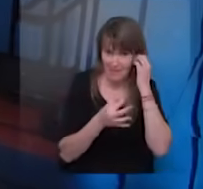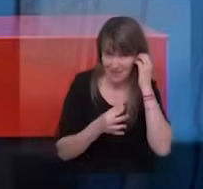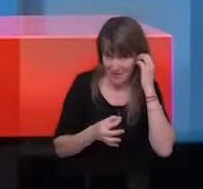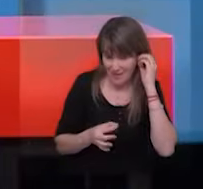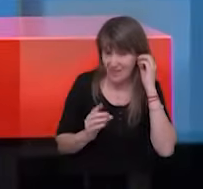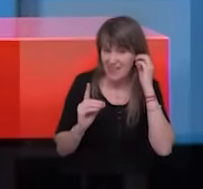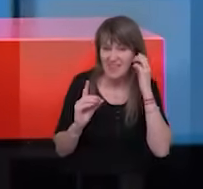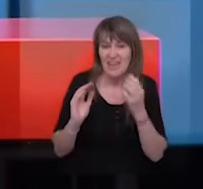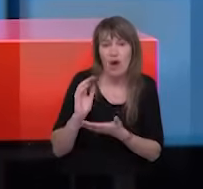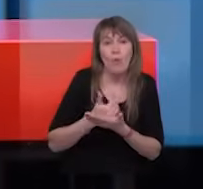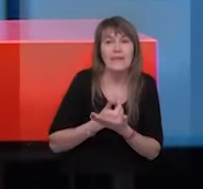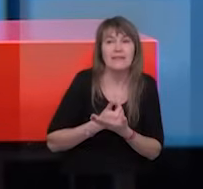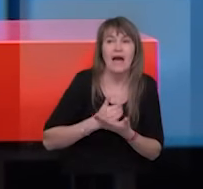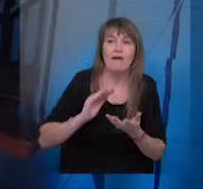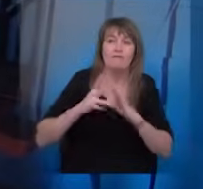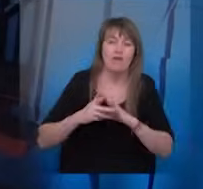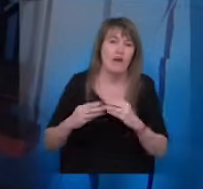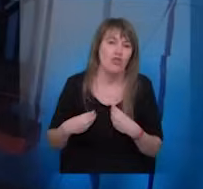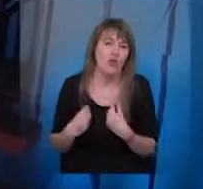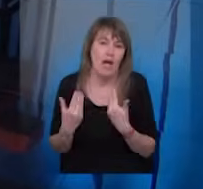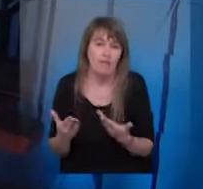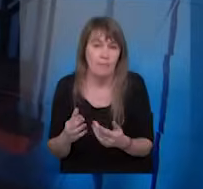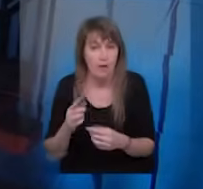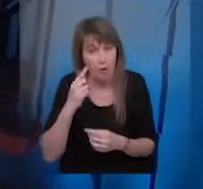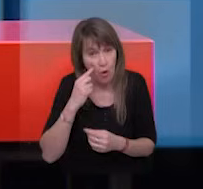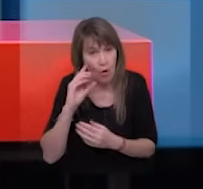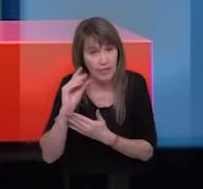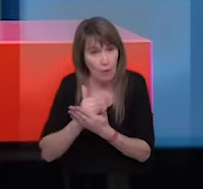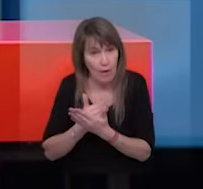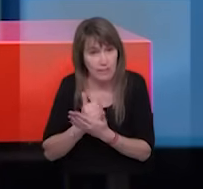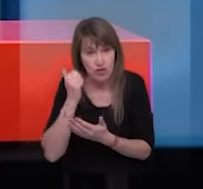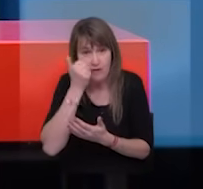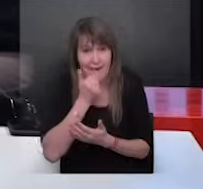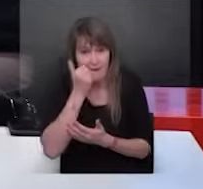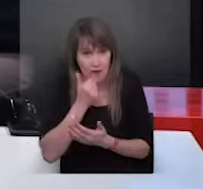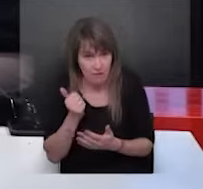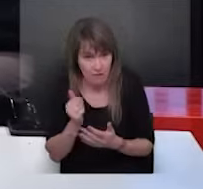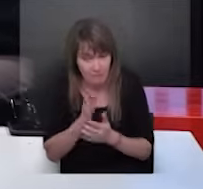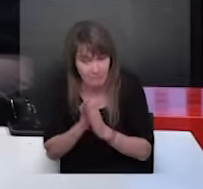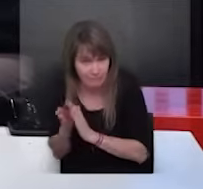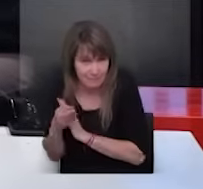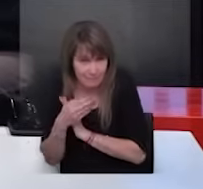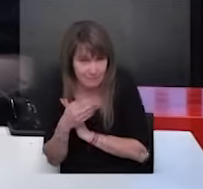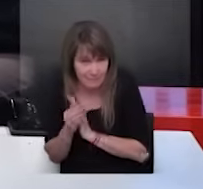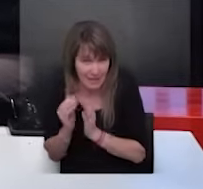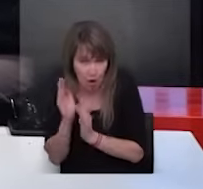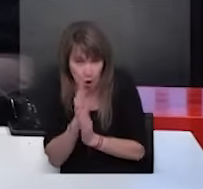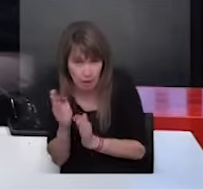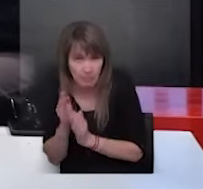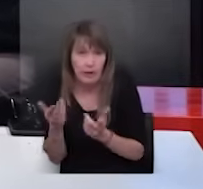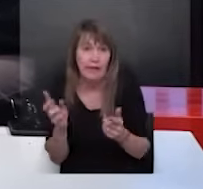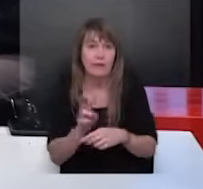descuento es una donación en Espe sabos los descuentos en negro porque como no se sabe como como nadie puede Como nadie puede controlar